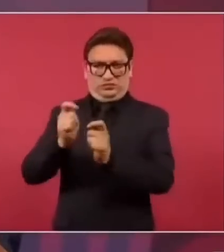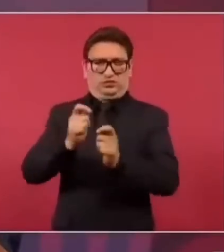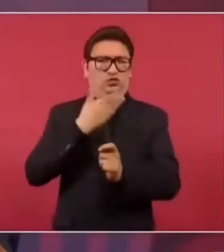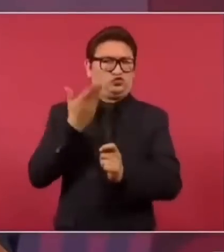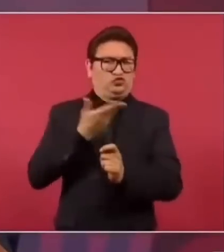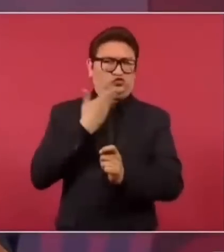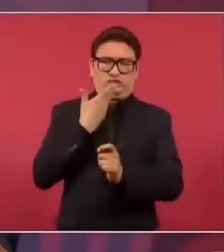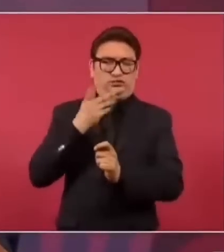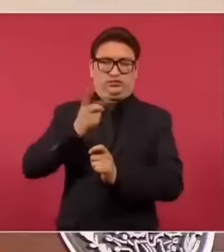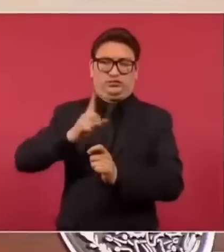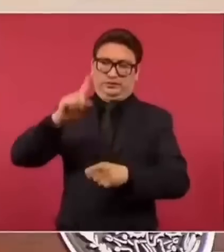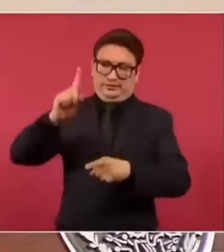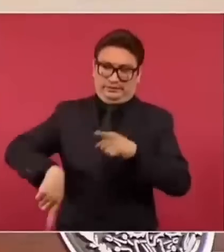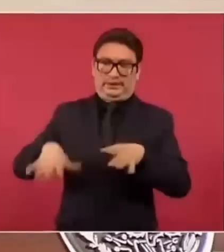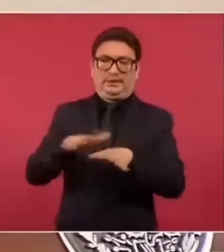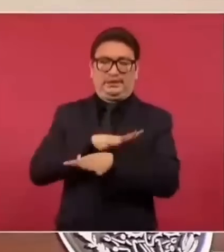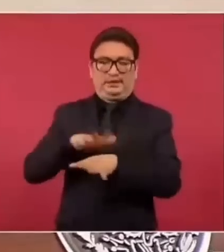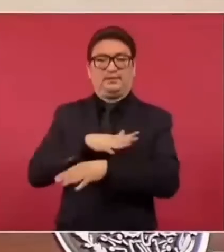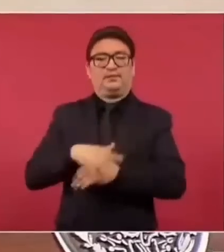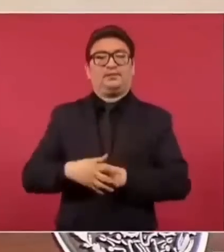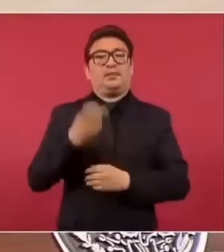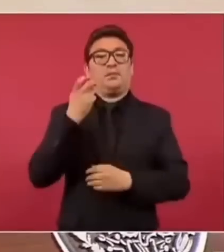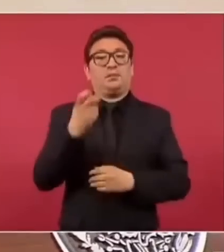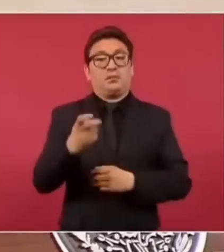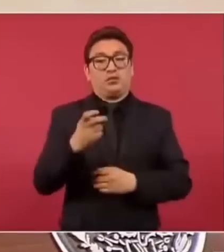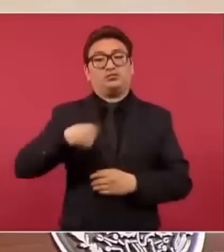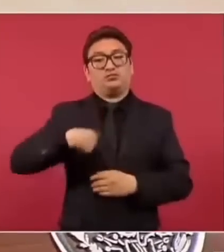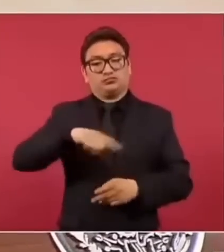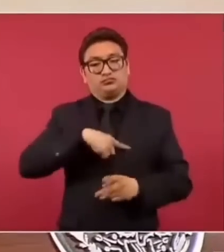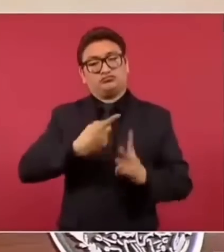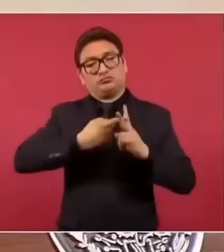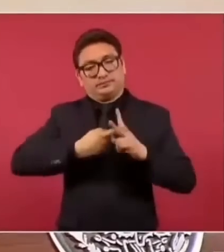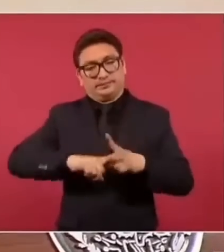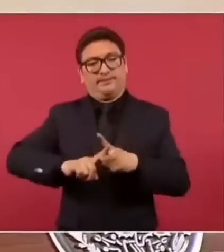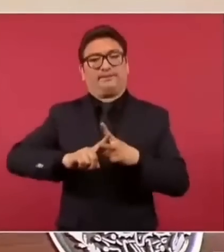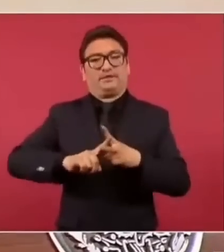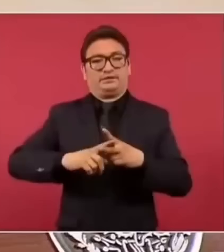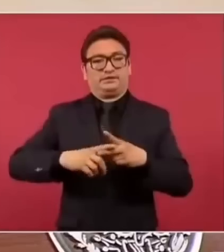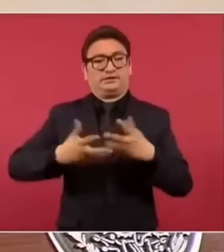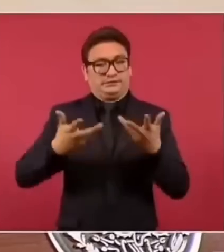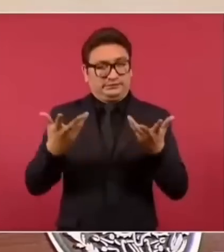la costumbre. Entonces, cuando empezamos a hacer esto,